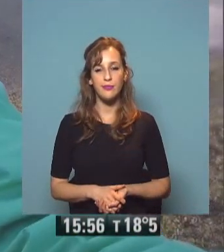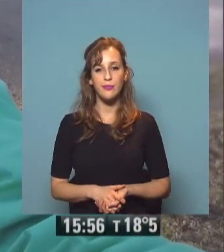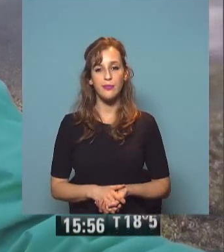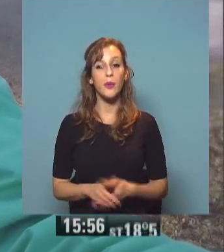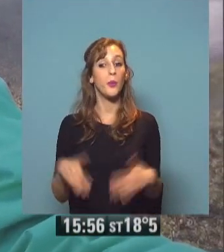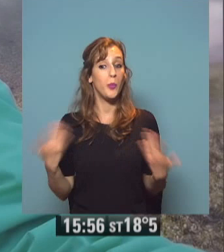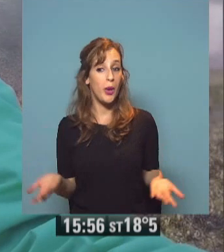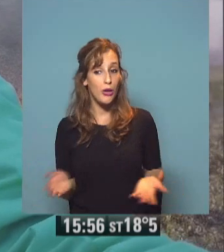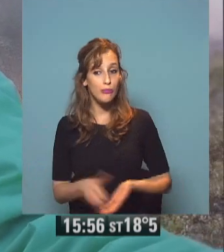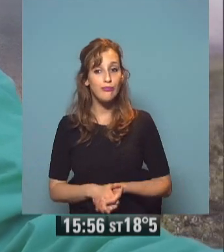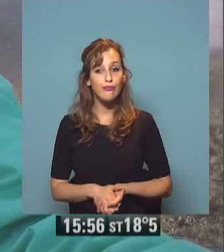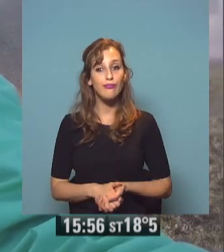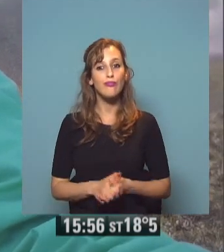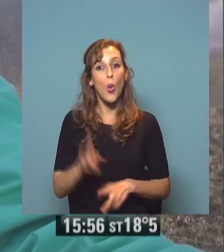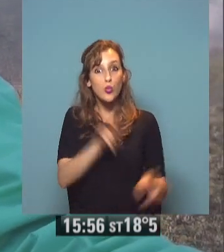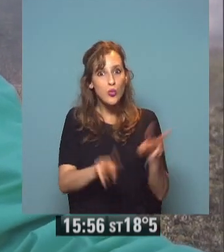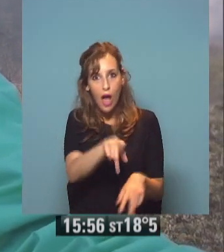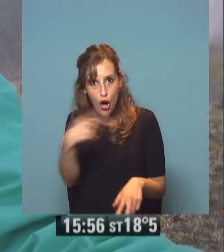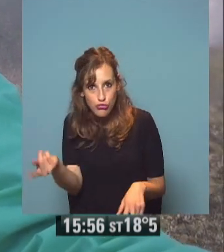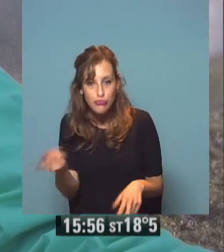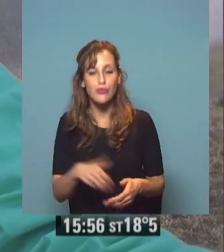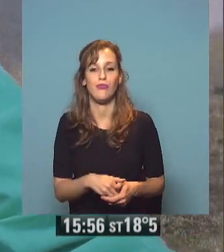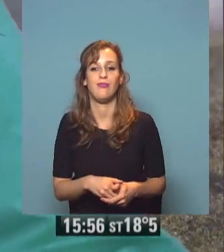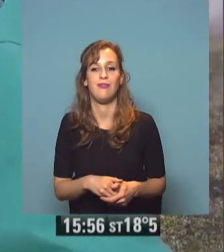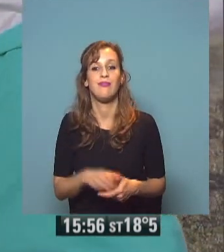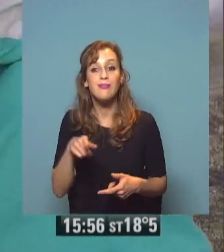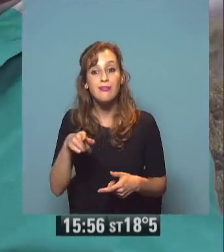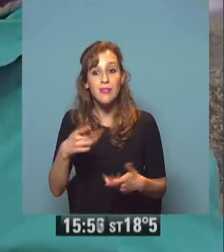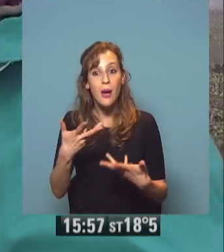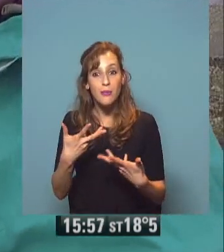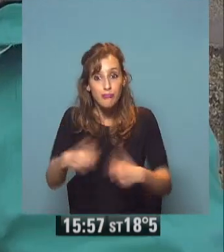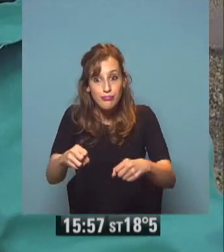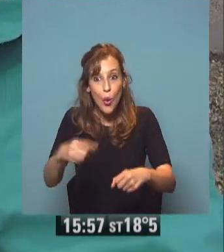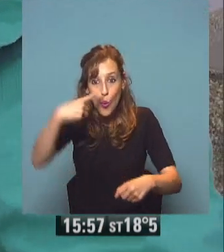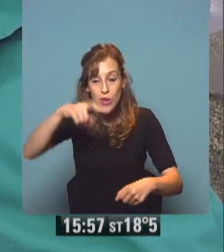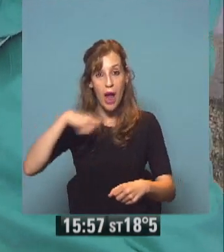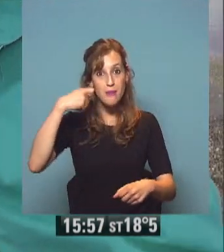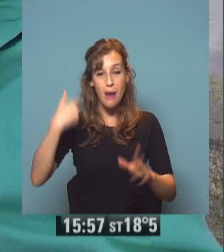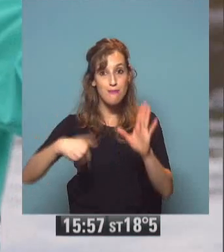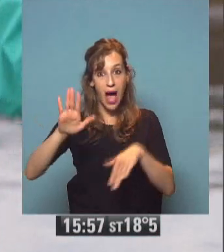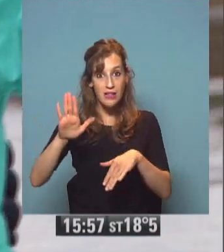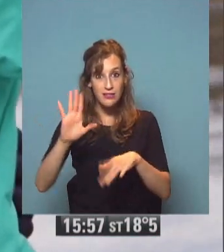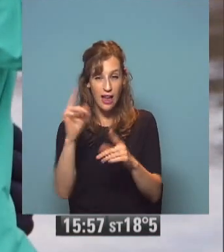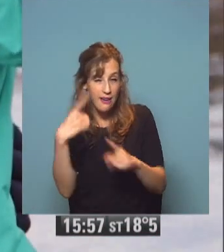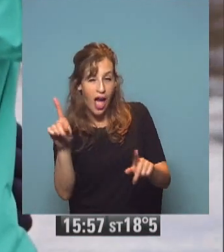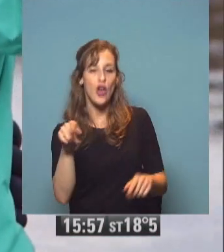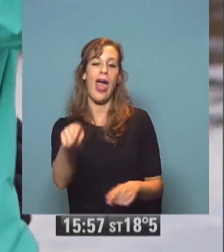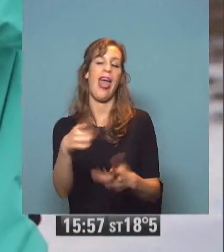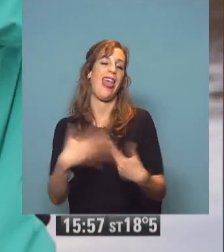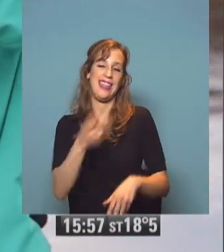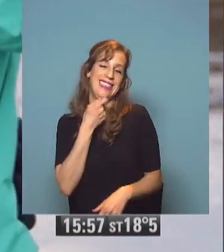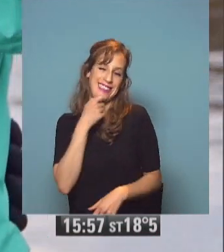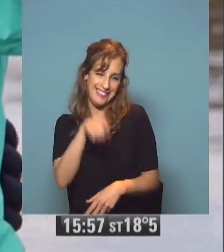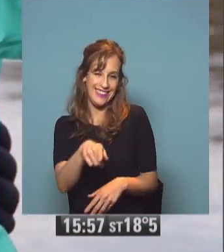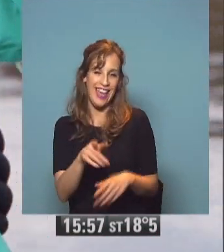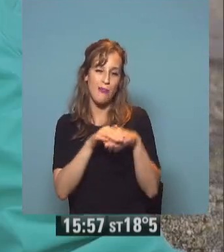Bueno, vamos por la checklist de los más buscados. Acabamos de encontrar al último. ¡Chale! ¿Qué haces? ¿Cómo les va?